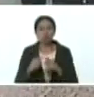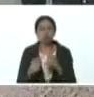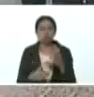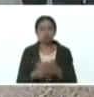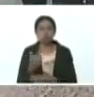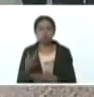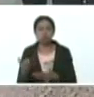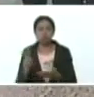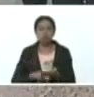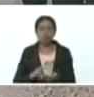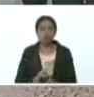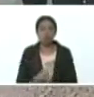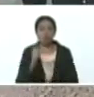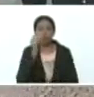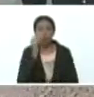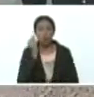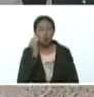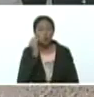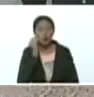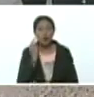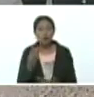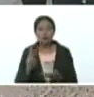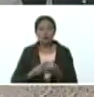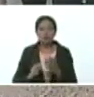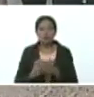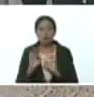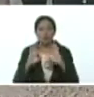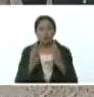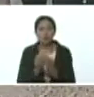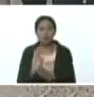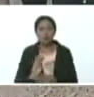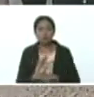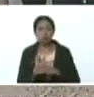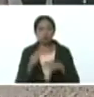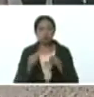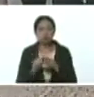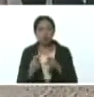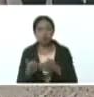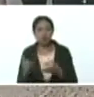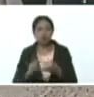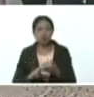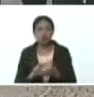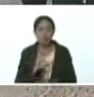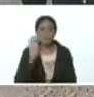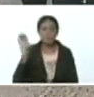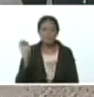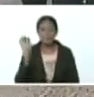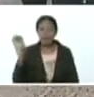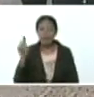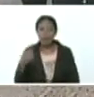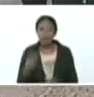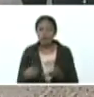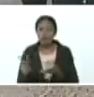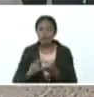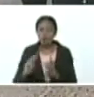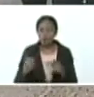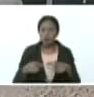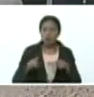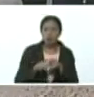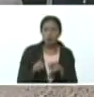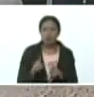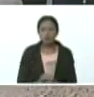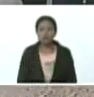Dicen. Mujer prevenida vale por dos, familia prevenida vale por dos, país prevenido vale por dos. Voy a